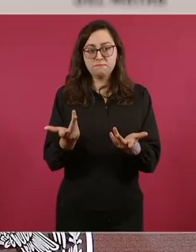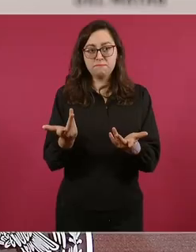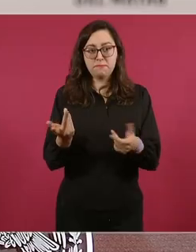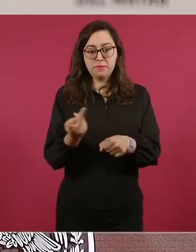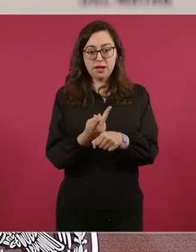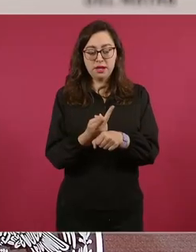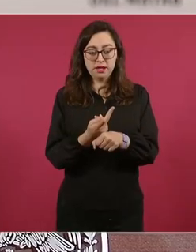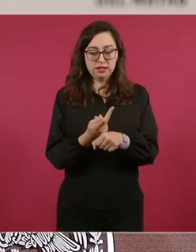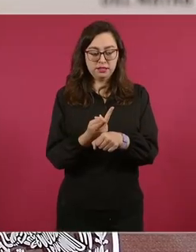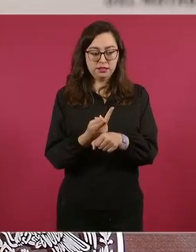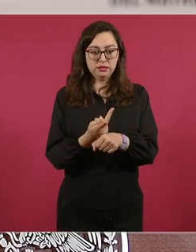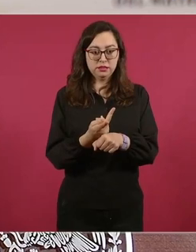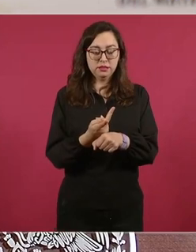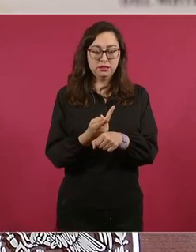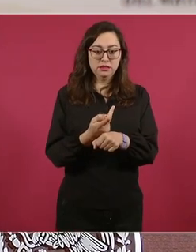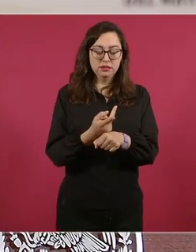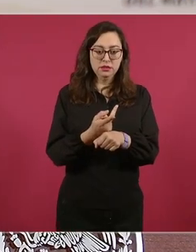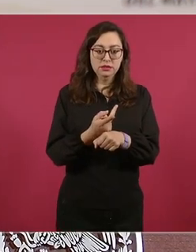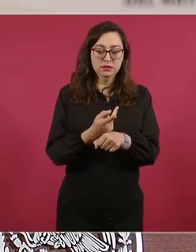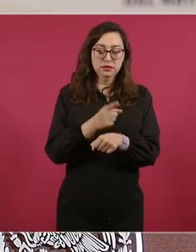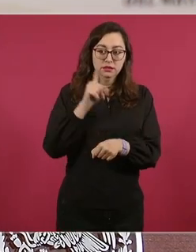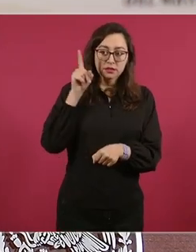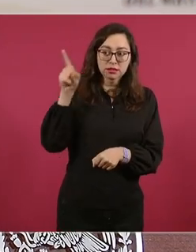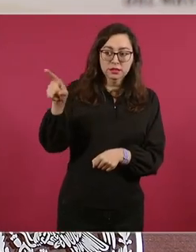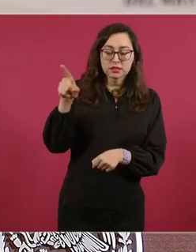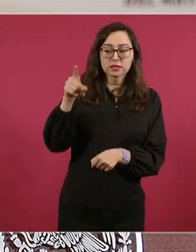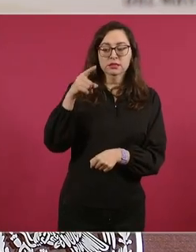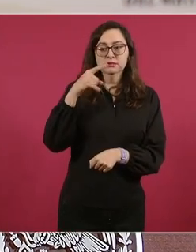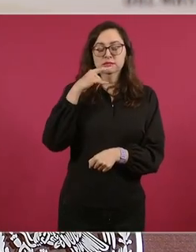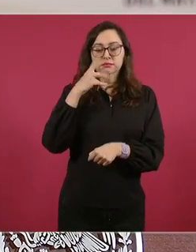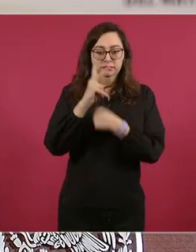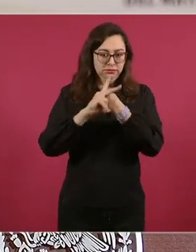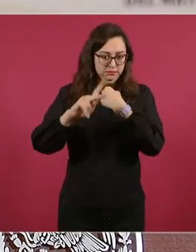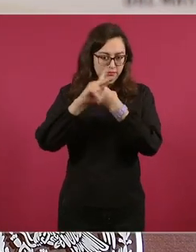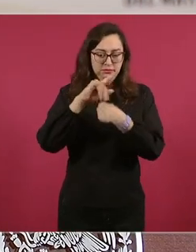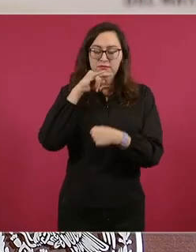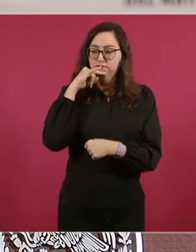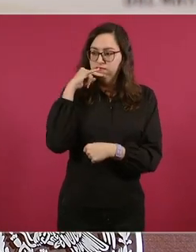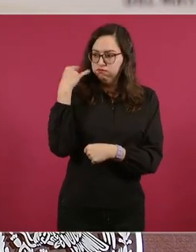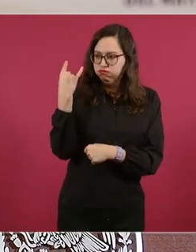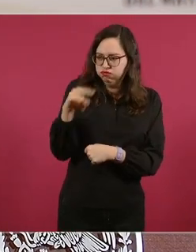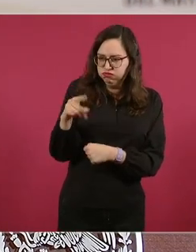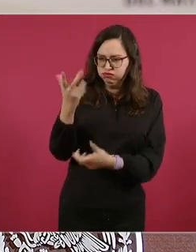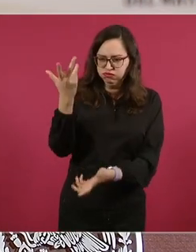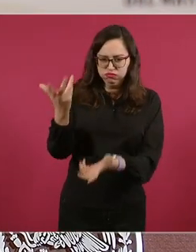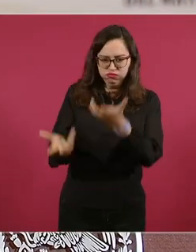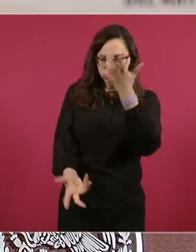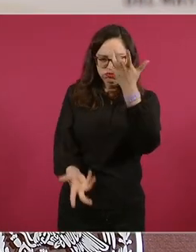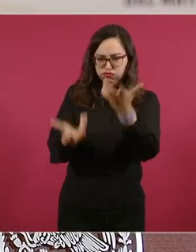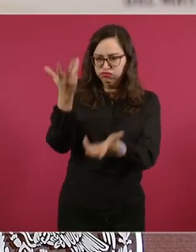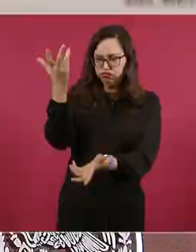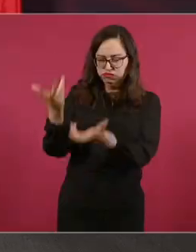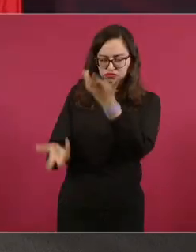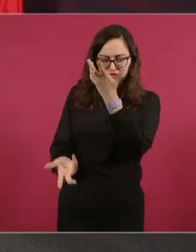que viven hermanos chilenos por incendios